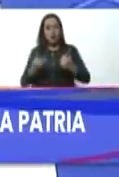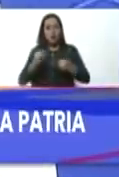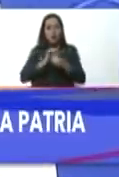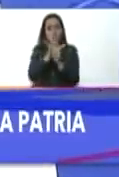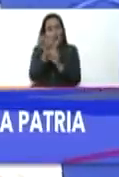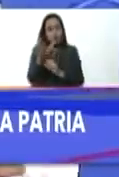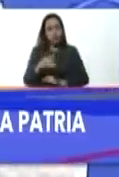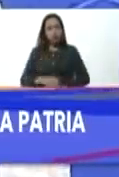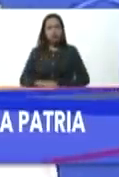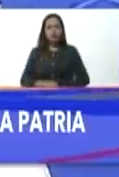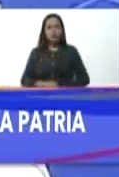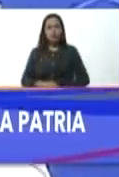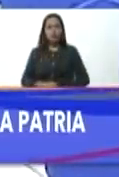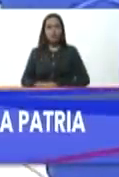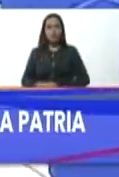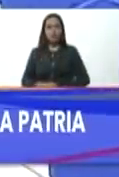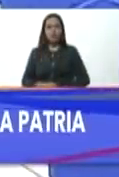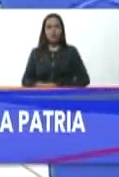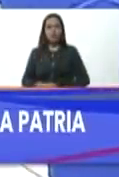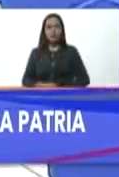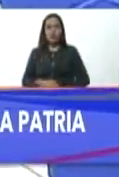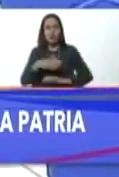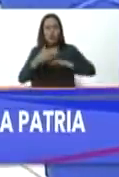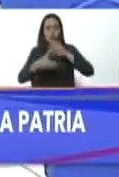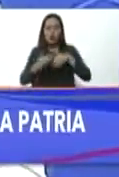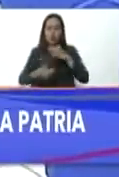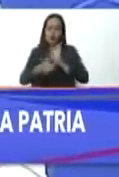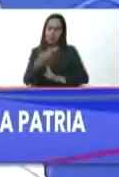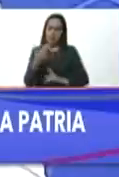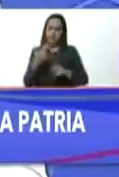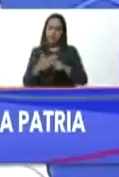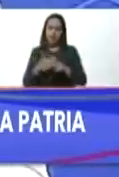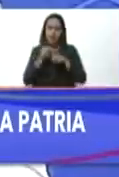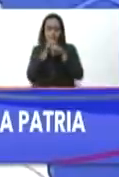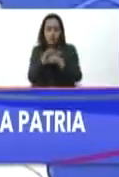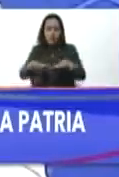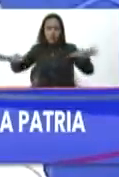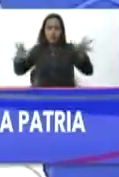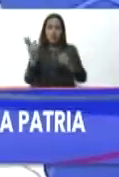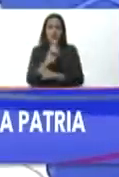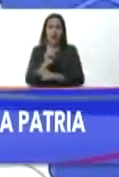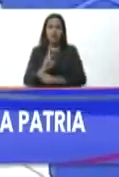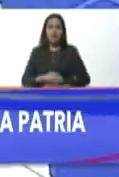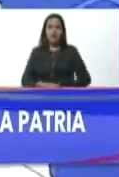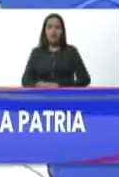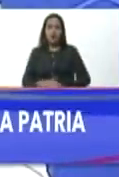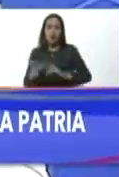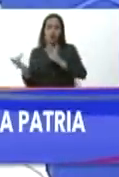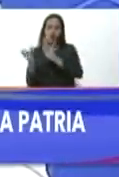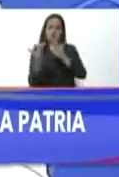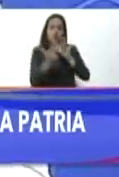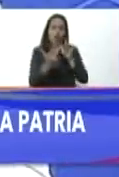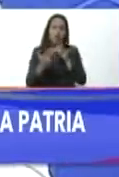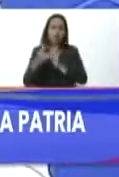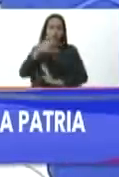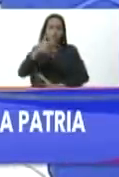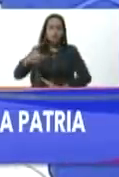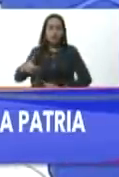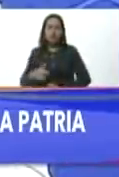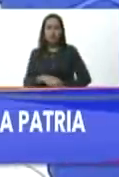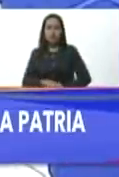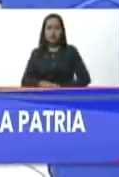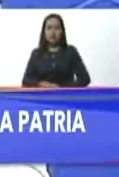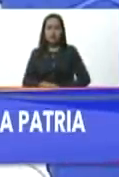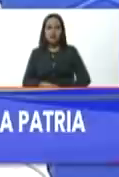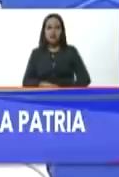coronavirus, uno de los, digamos, problemas más serios es que se ha difuminado muy rápidamente por el contacto persona a persona,